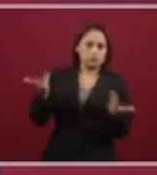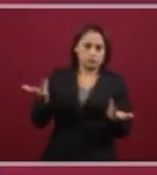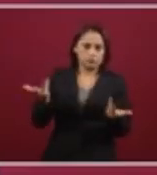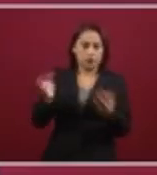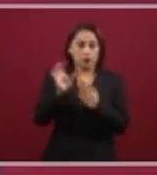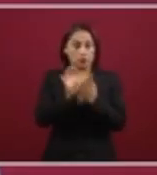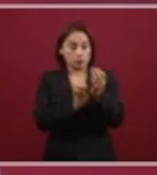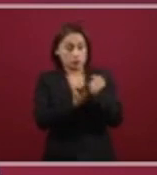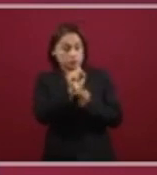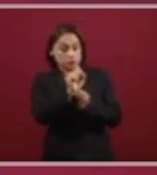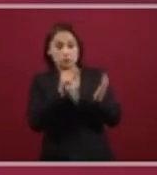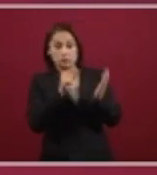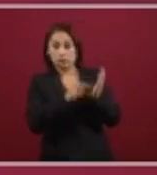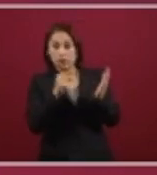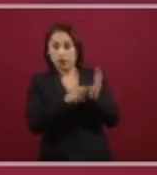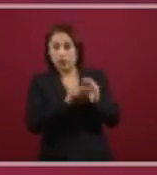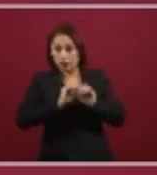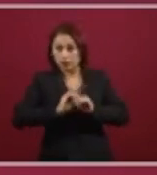o